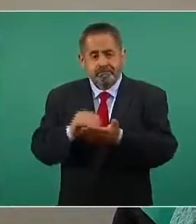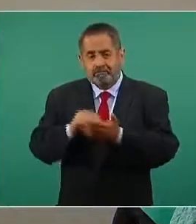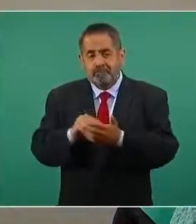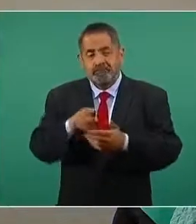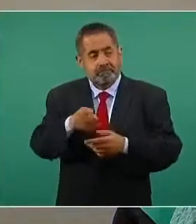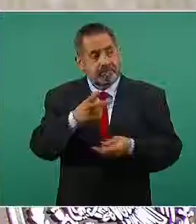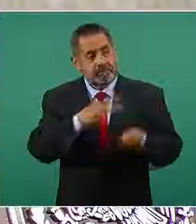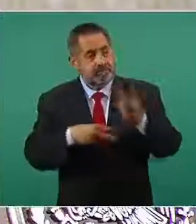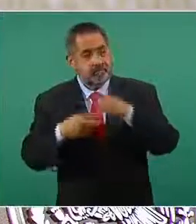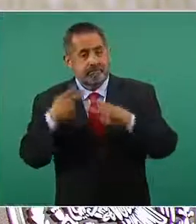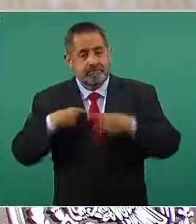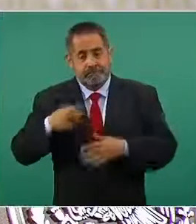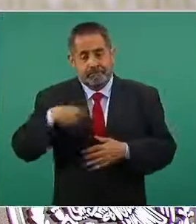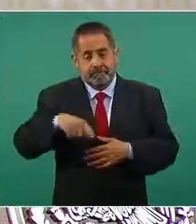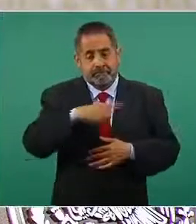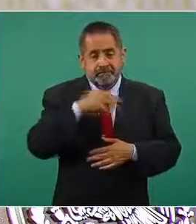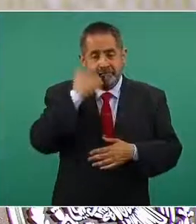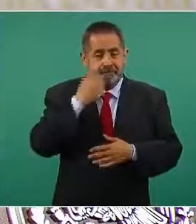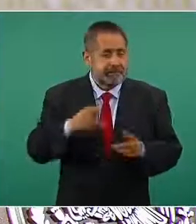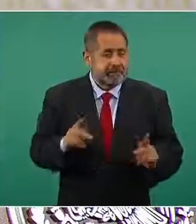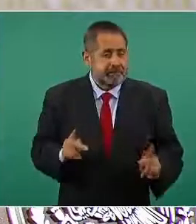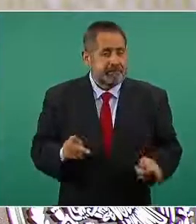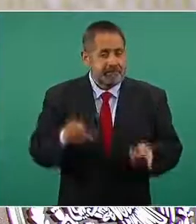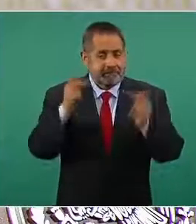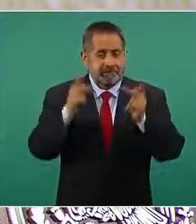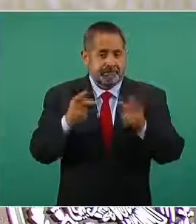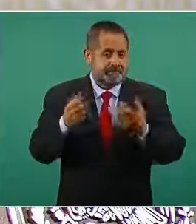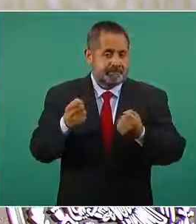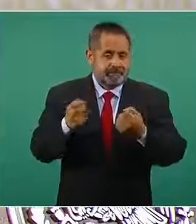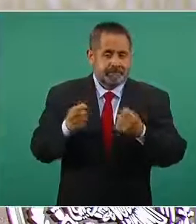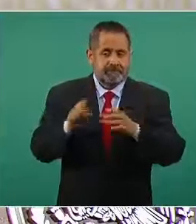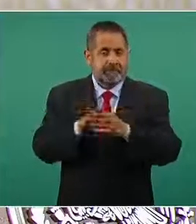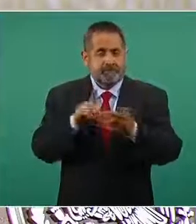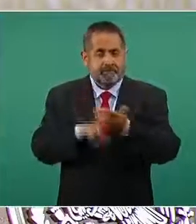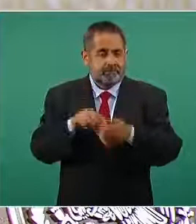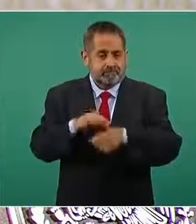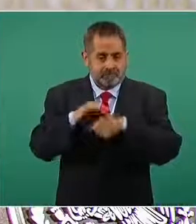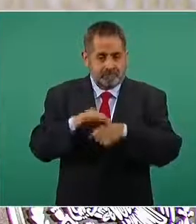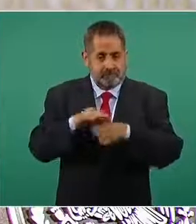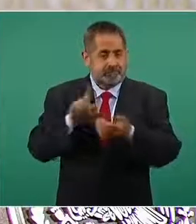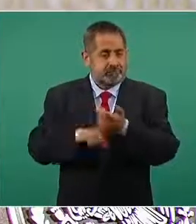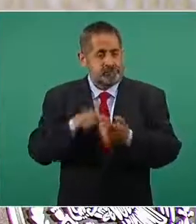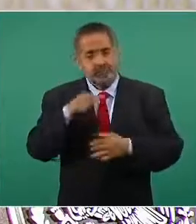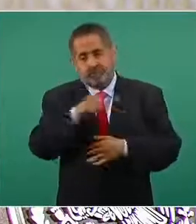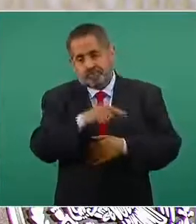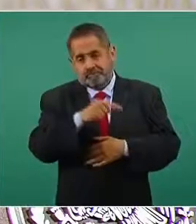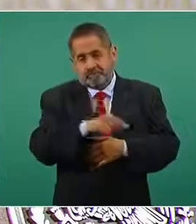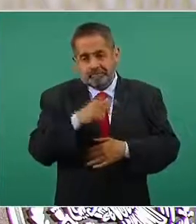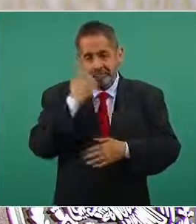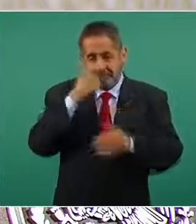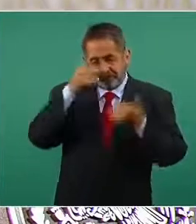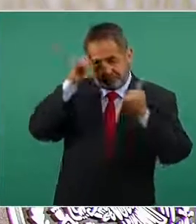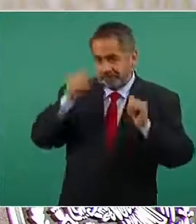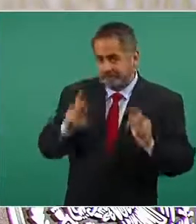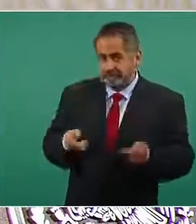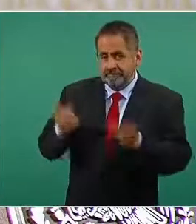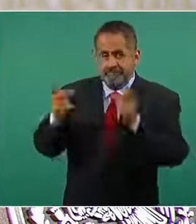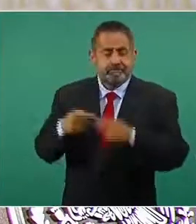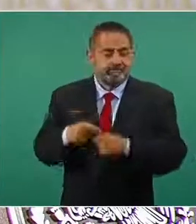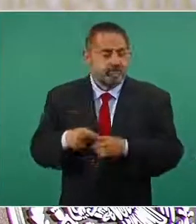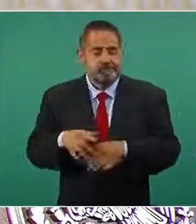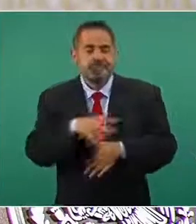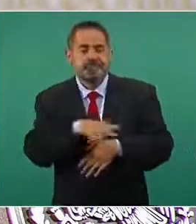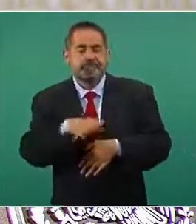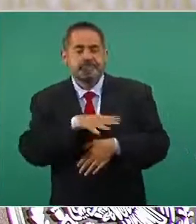de estas comunidades a querer vender productos lácteos o la carne, en el caso de vender ganado para carne, no